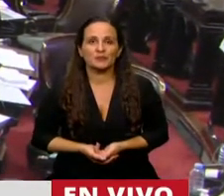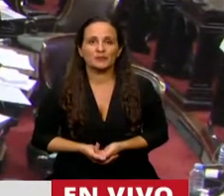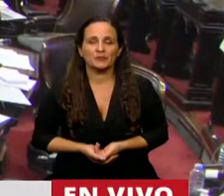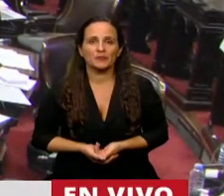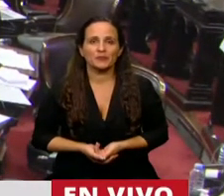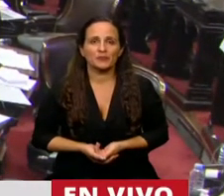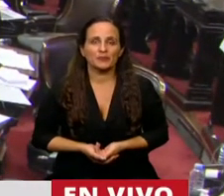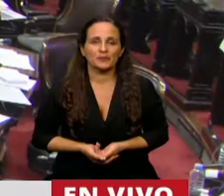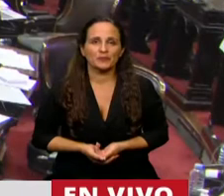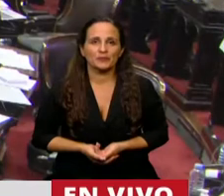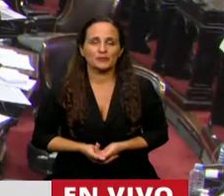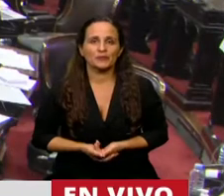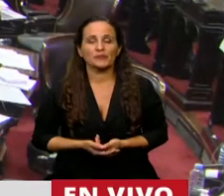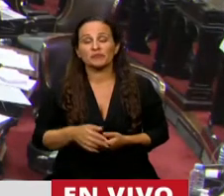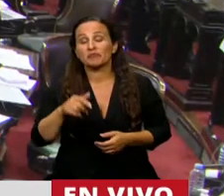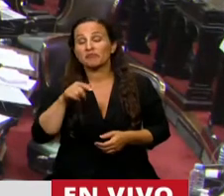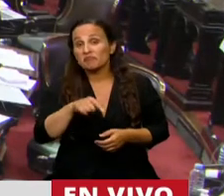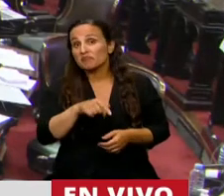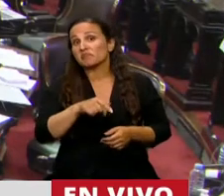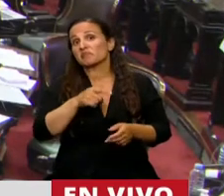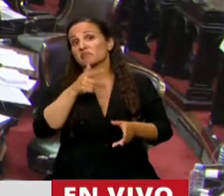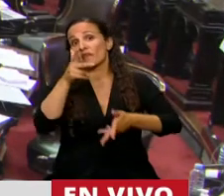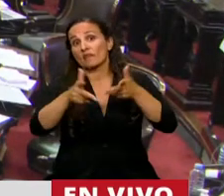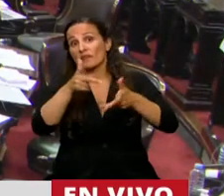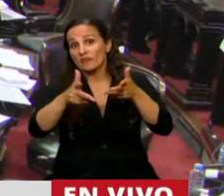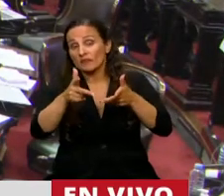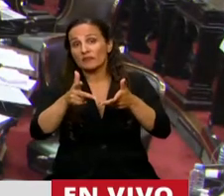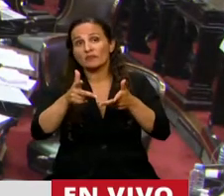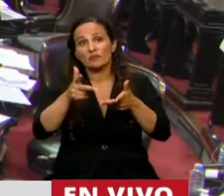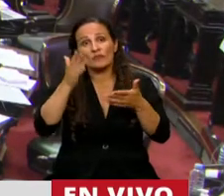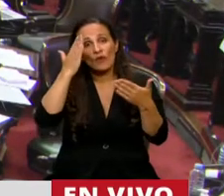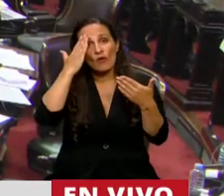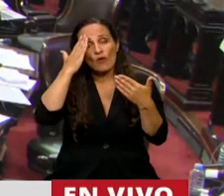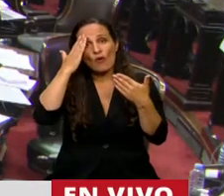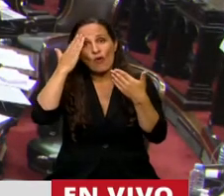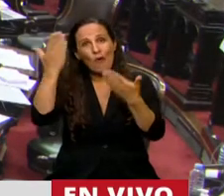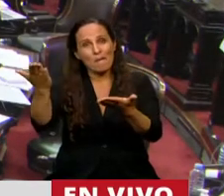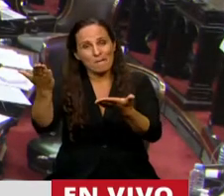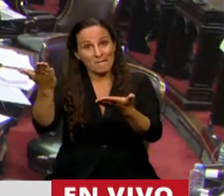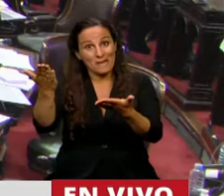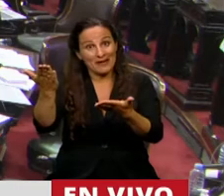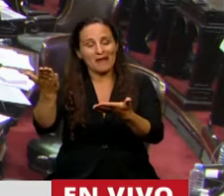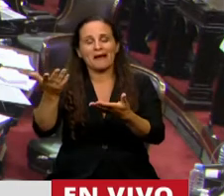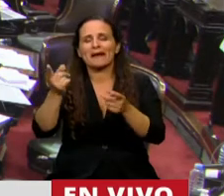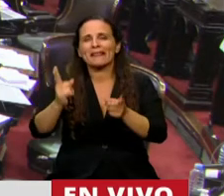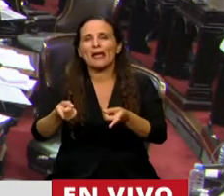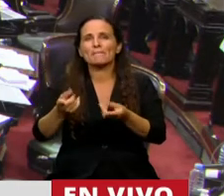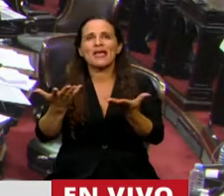estamos hablando de un homenaje y una reparación.